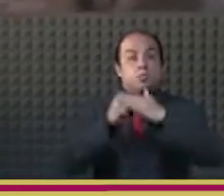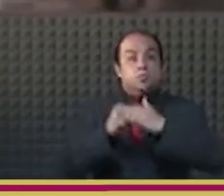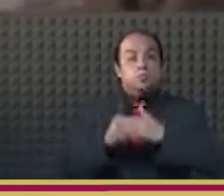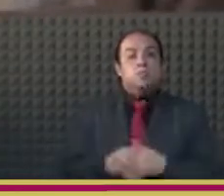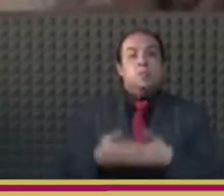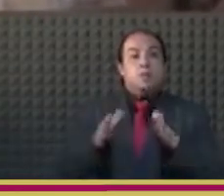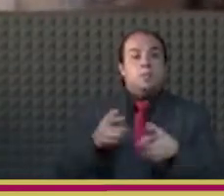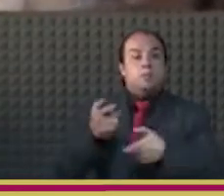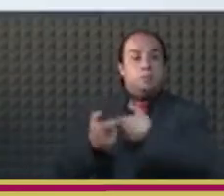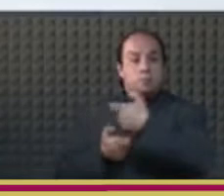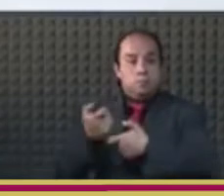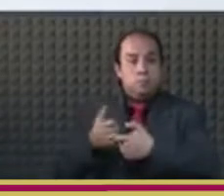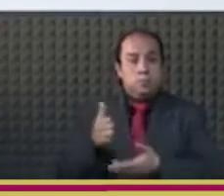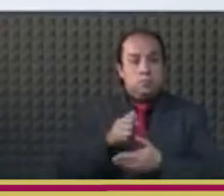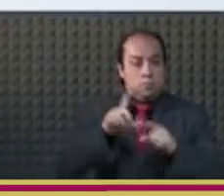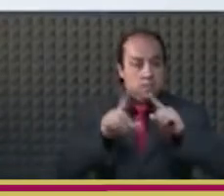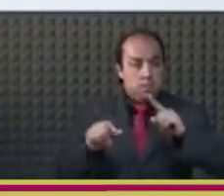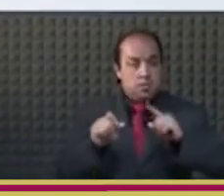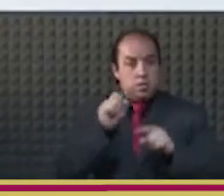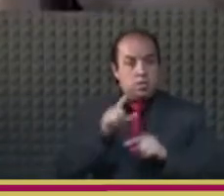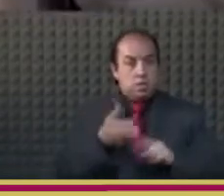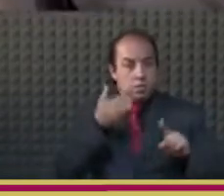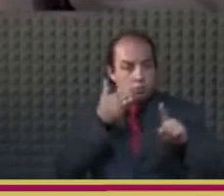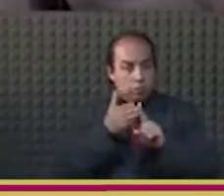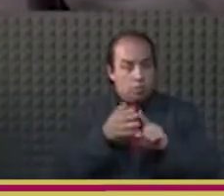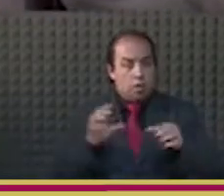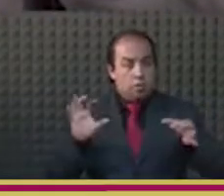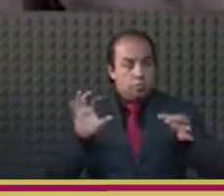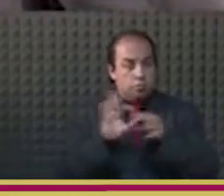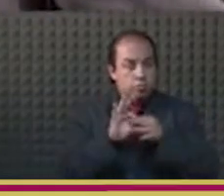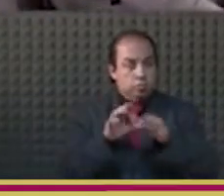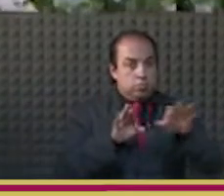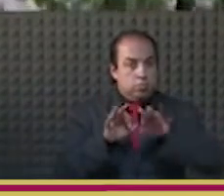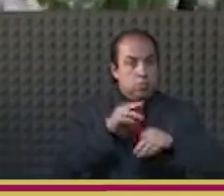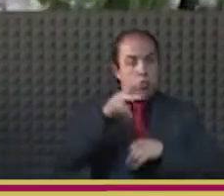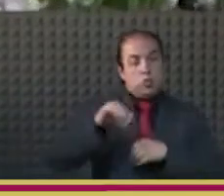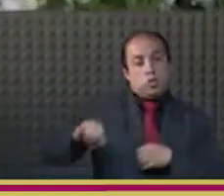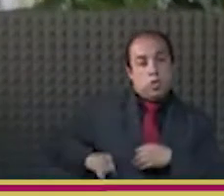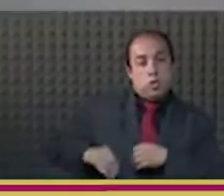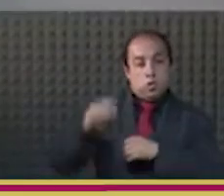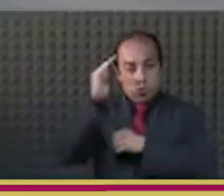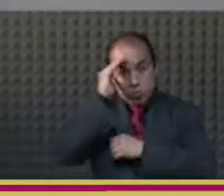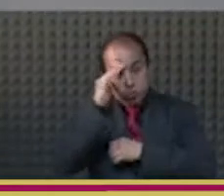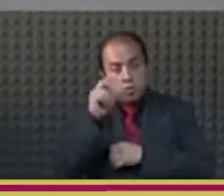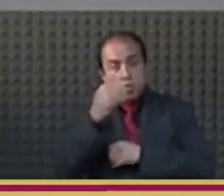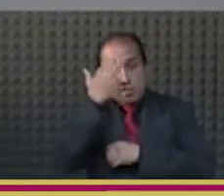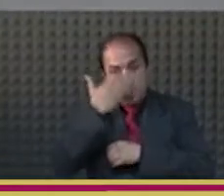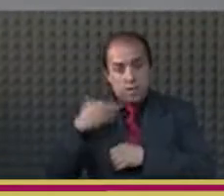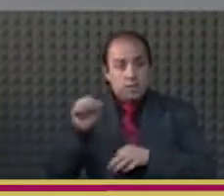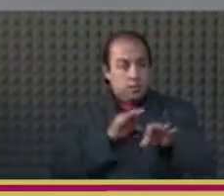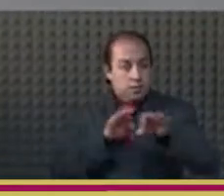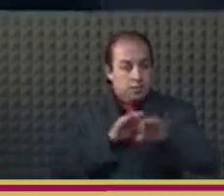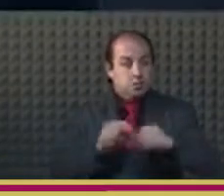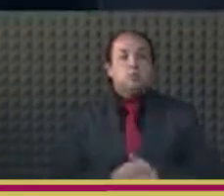país. Adicionalmente, está enfocado en la vinculación laboral según tus intereses, conocimientos y competencias